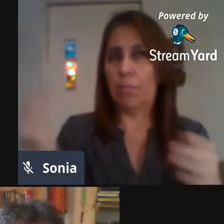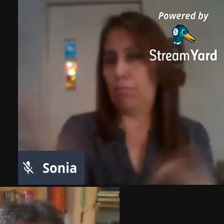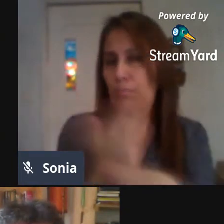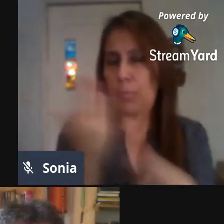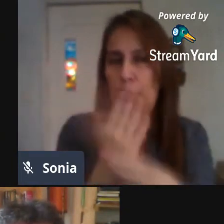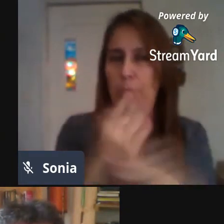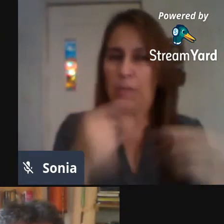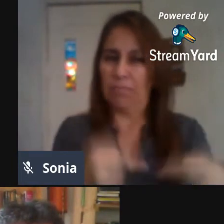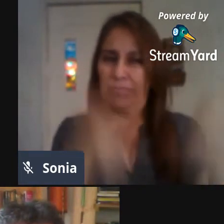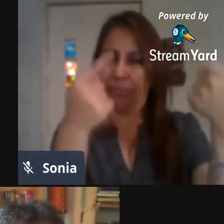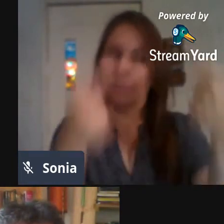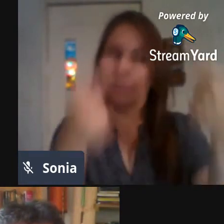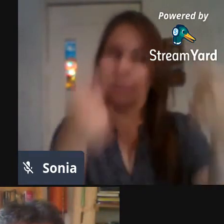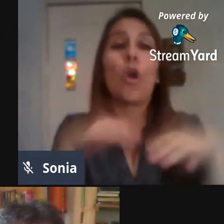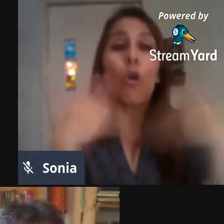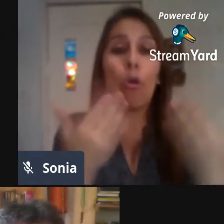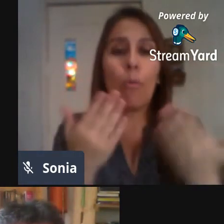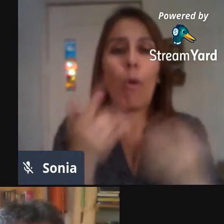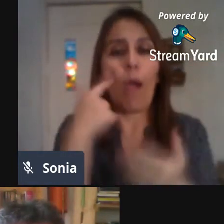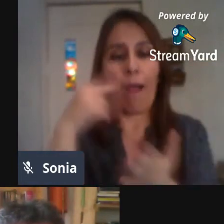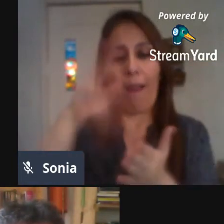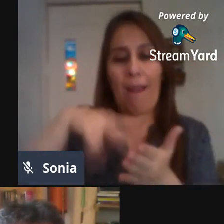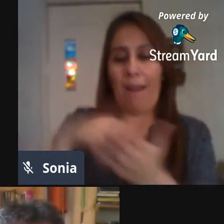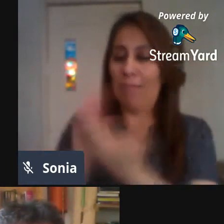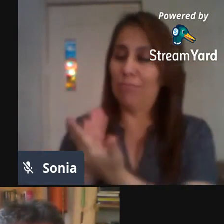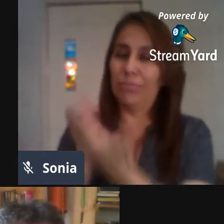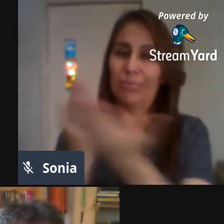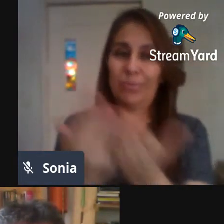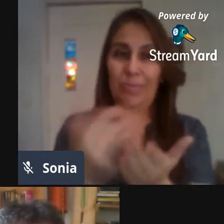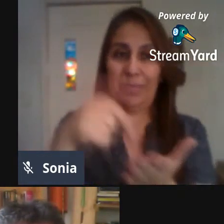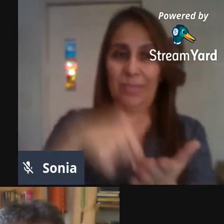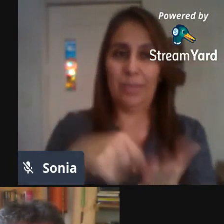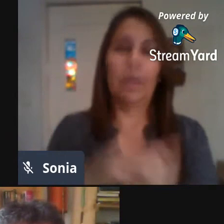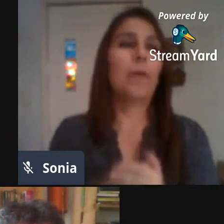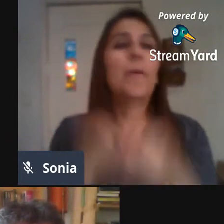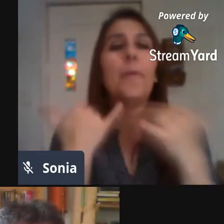entonces por ejemplo en este momento estamos leyendo